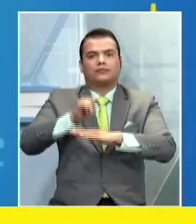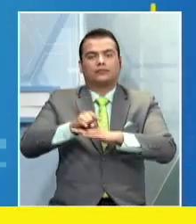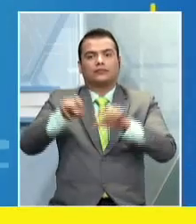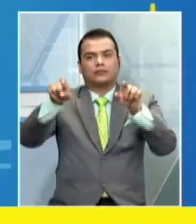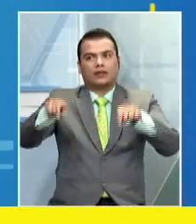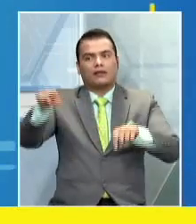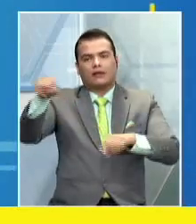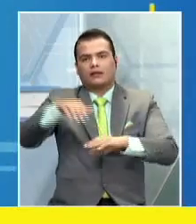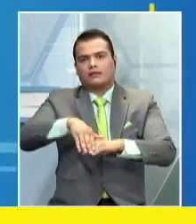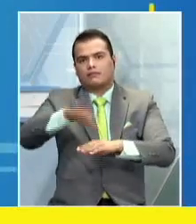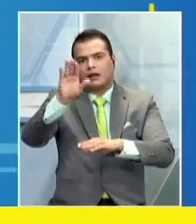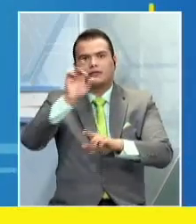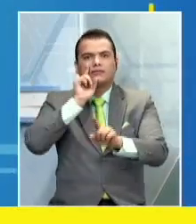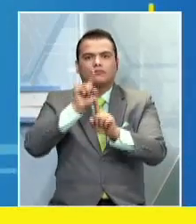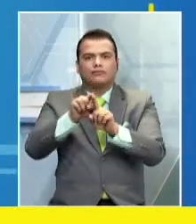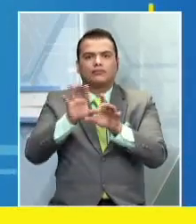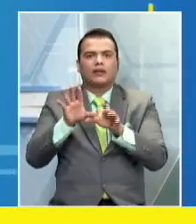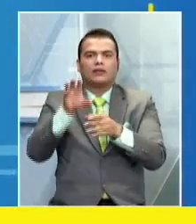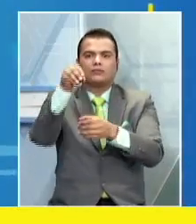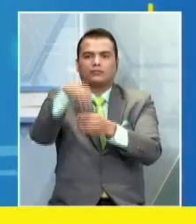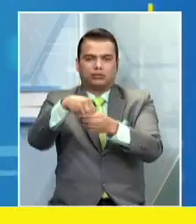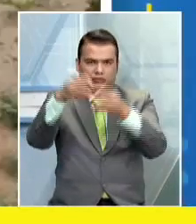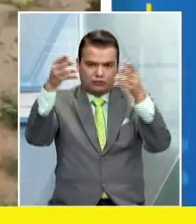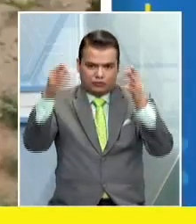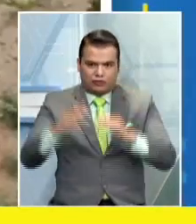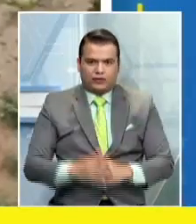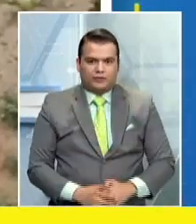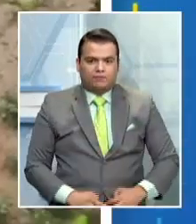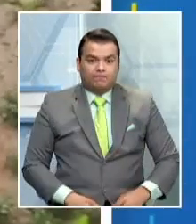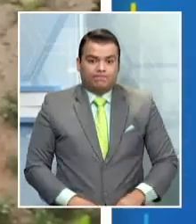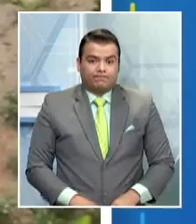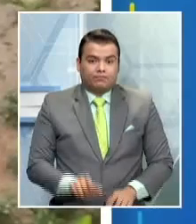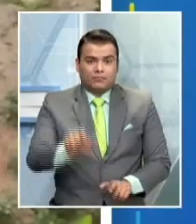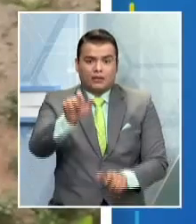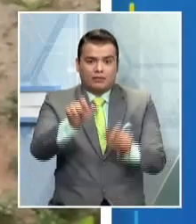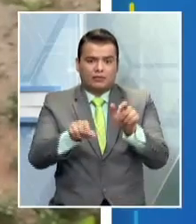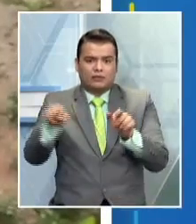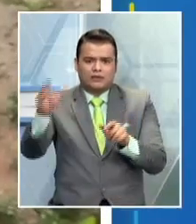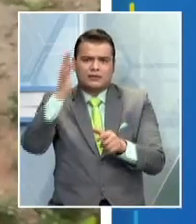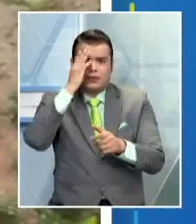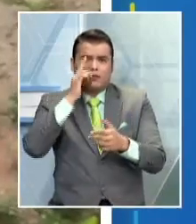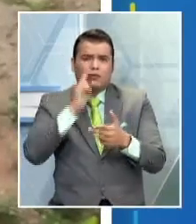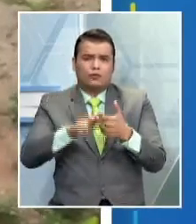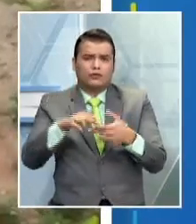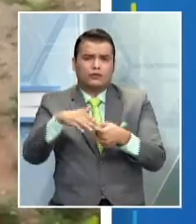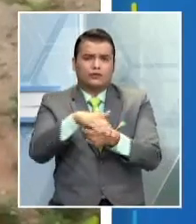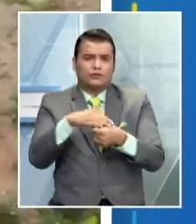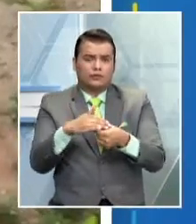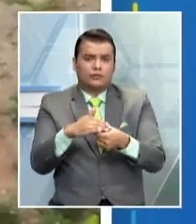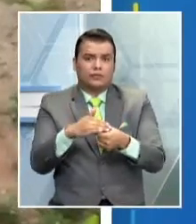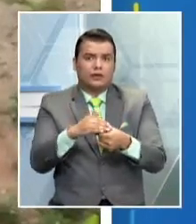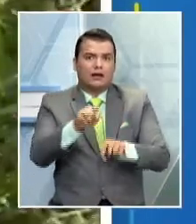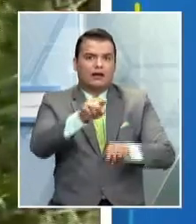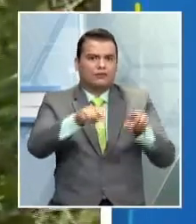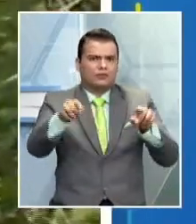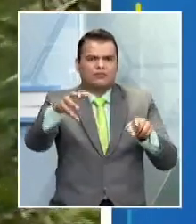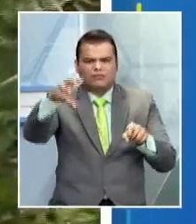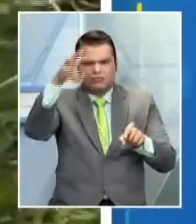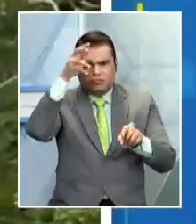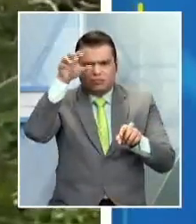alta del predio para evitar futuros ataques. Dicen quienes conocen esta problemática que aquí hay gente experta en